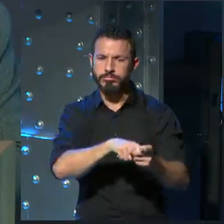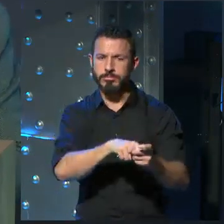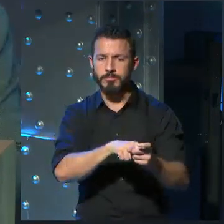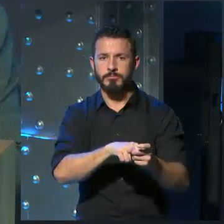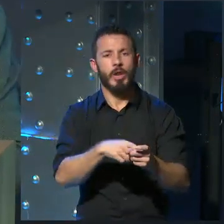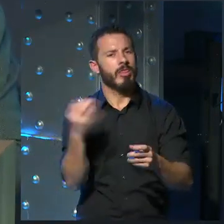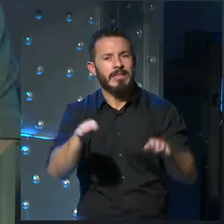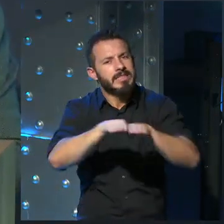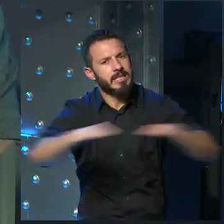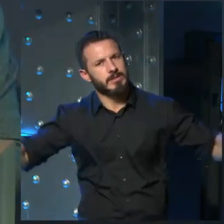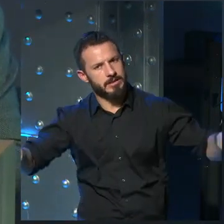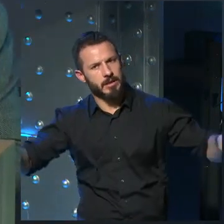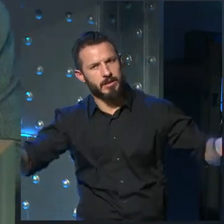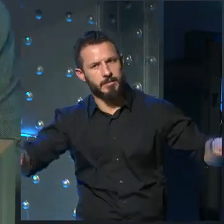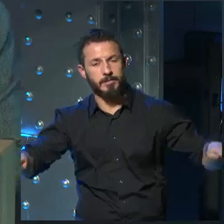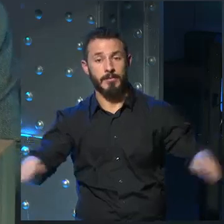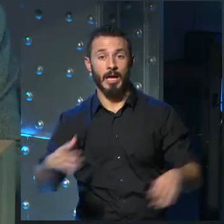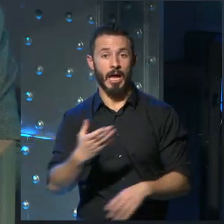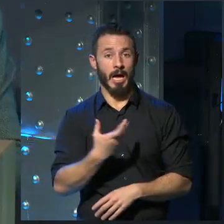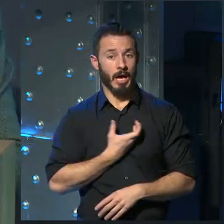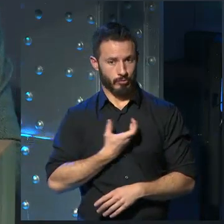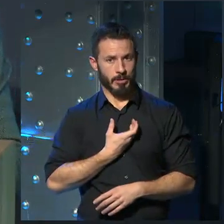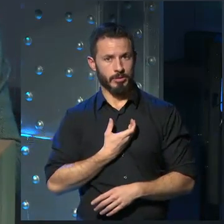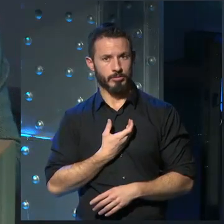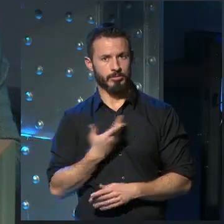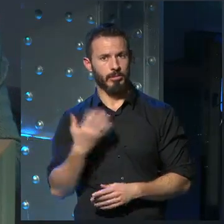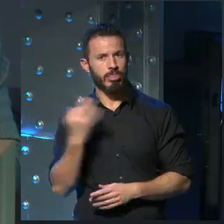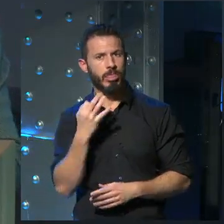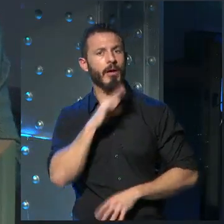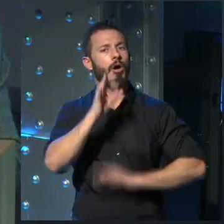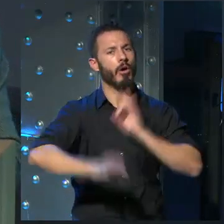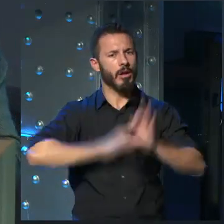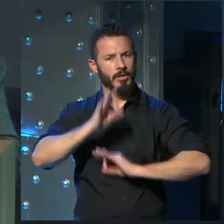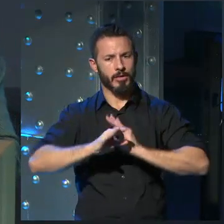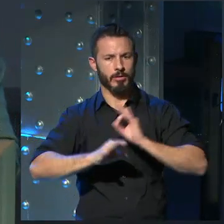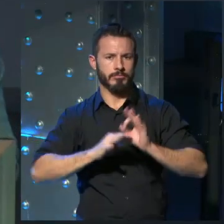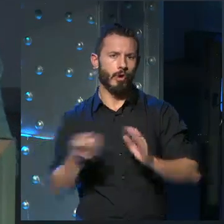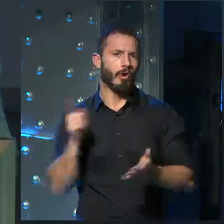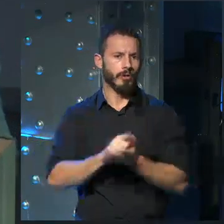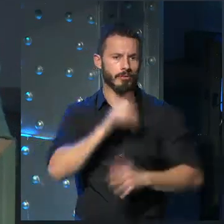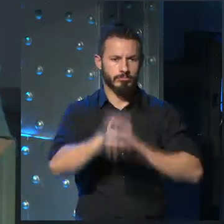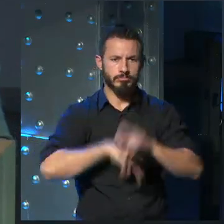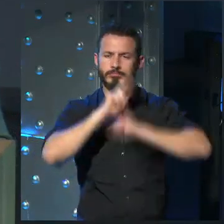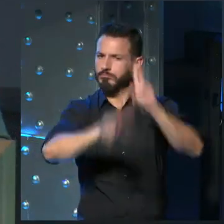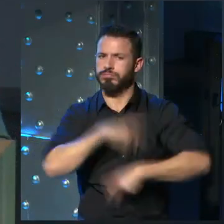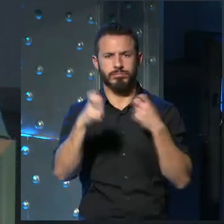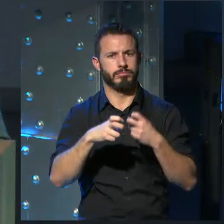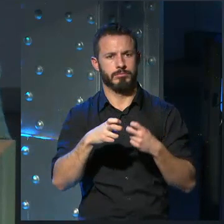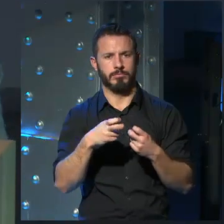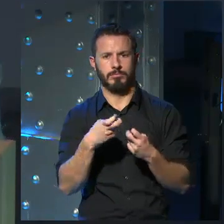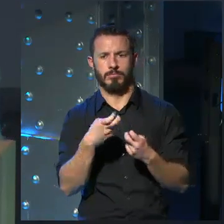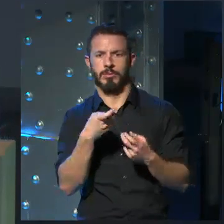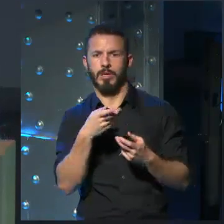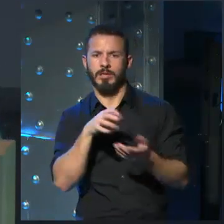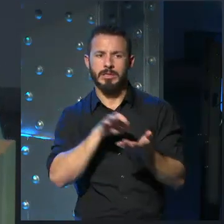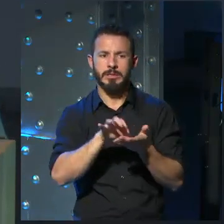digo, transversal. Los ayuntamientos, por lo tanto, tienen que acometer una reorganización radical de su manera de entender